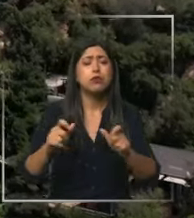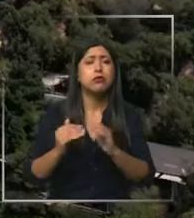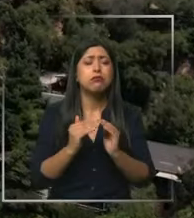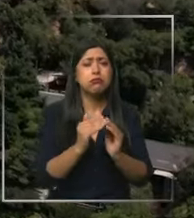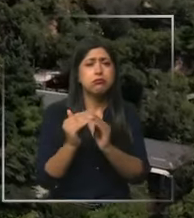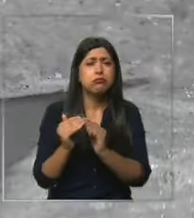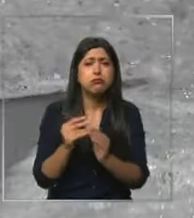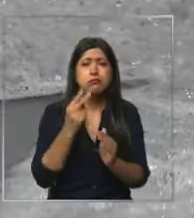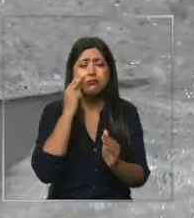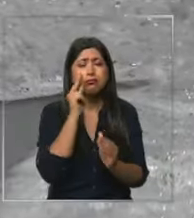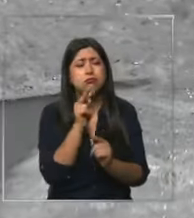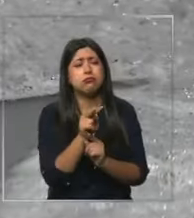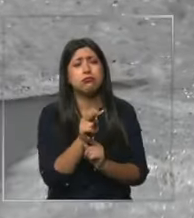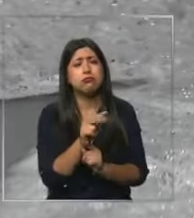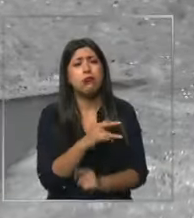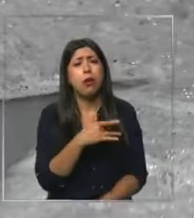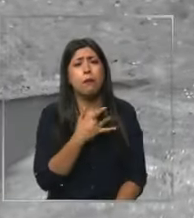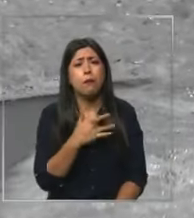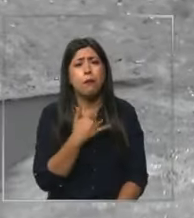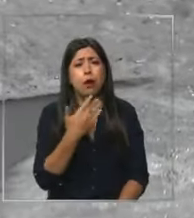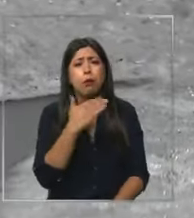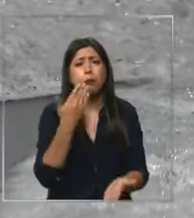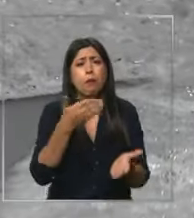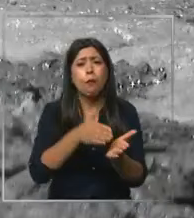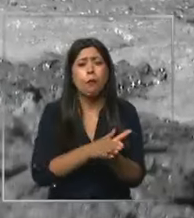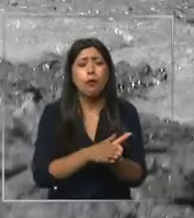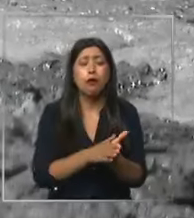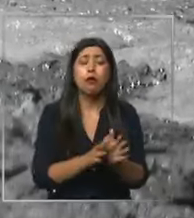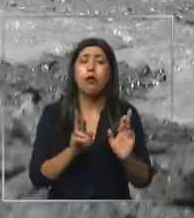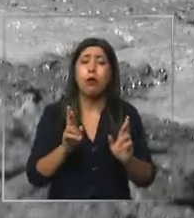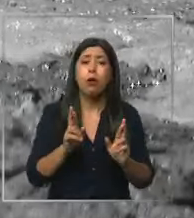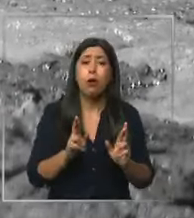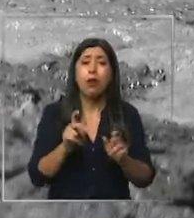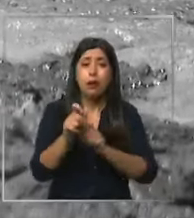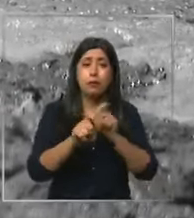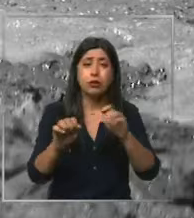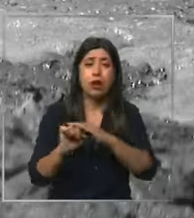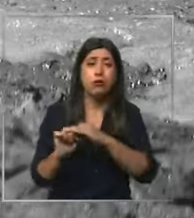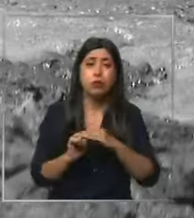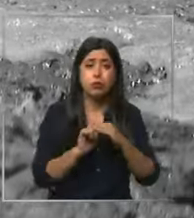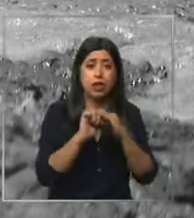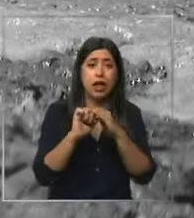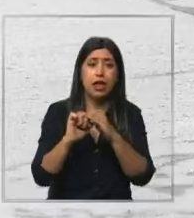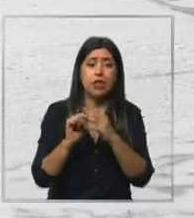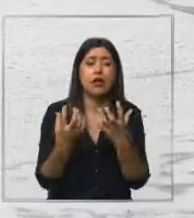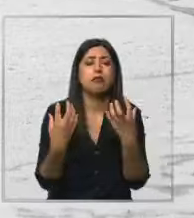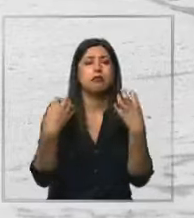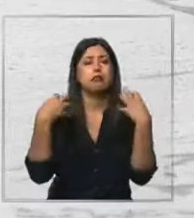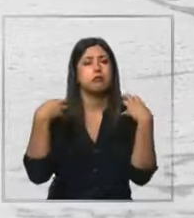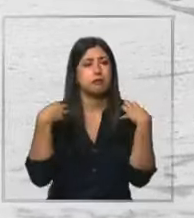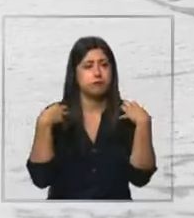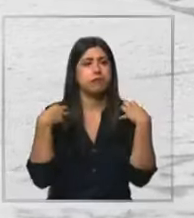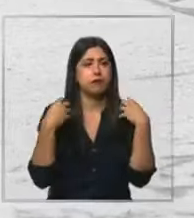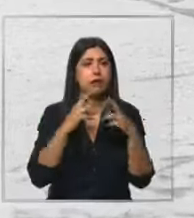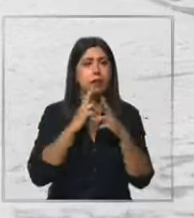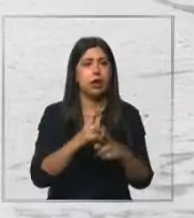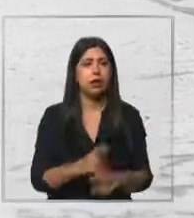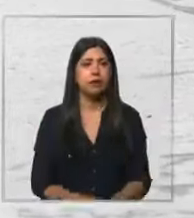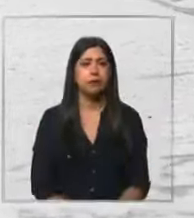Aculeo seguirán viendo este paisaje y esperan que pronto las autoridades encargadas tomen cartas en el asunto.